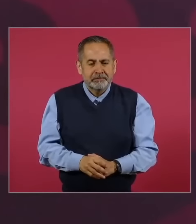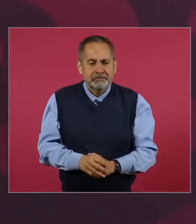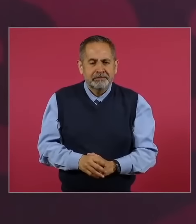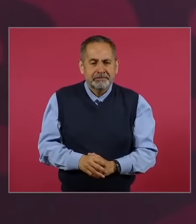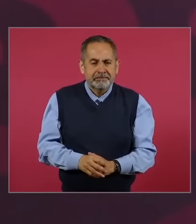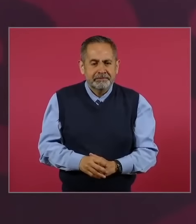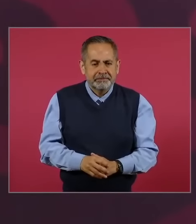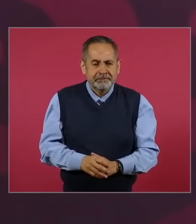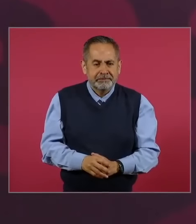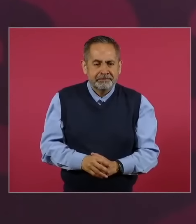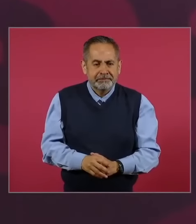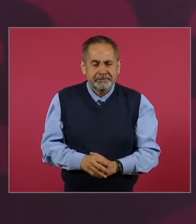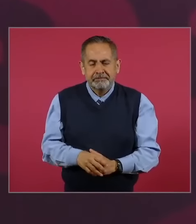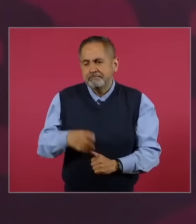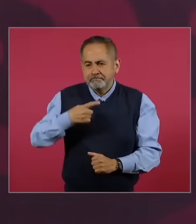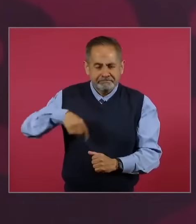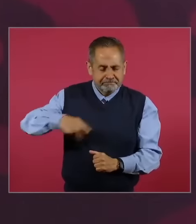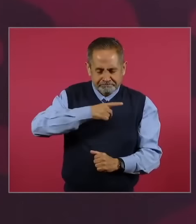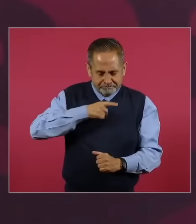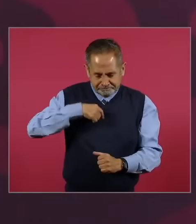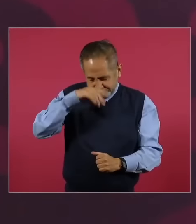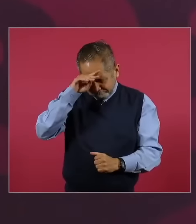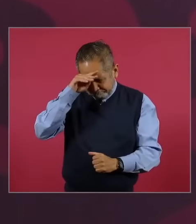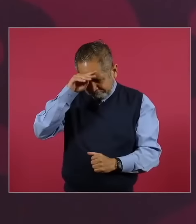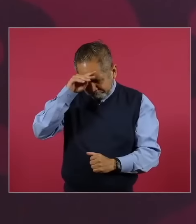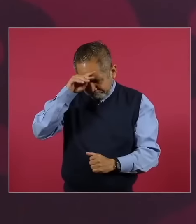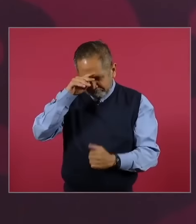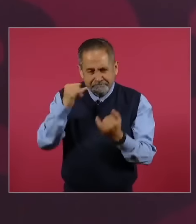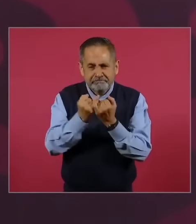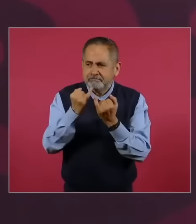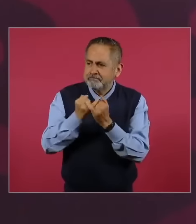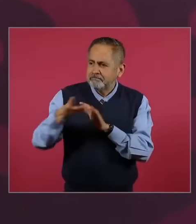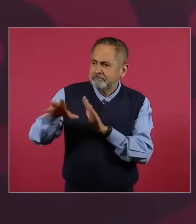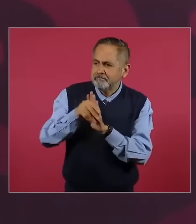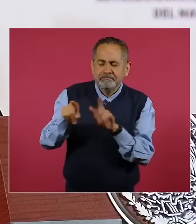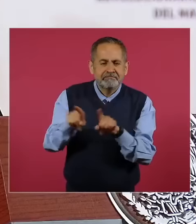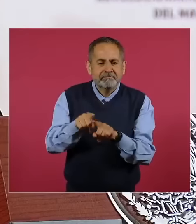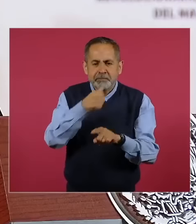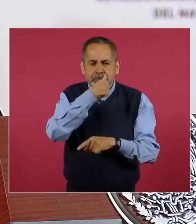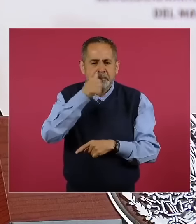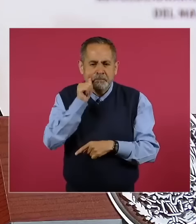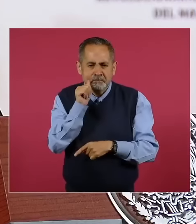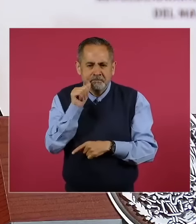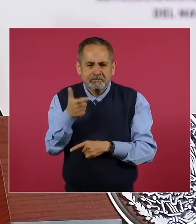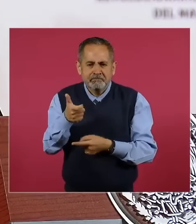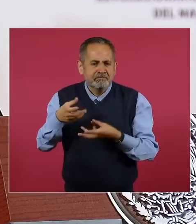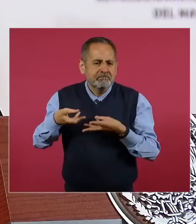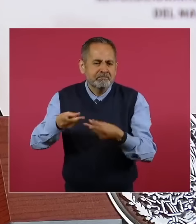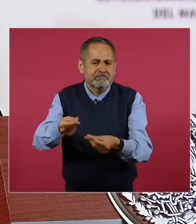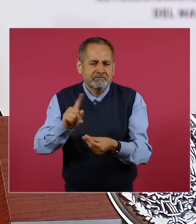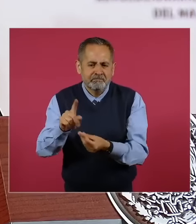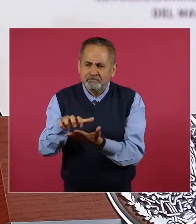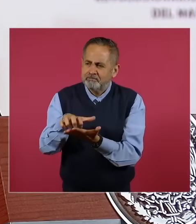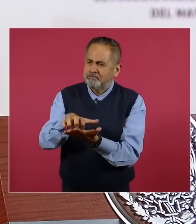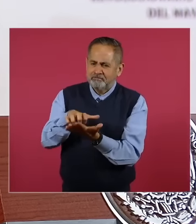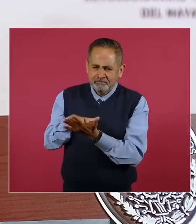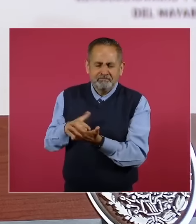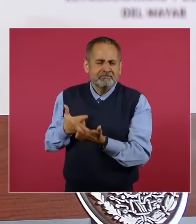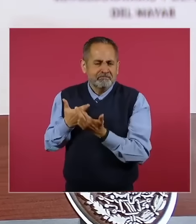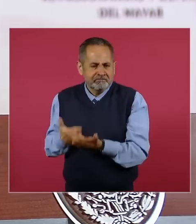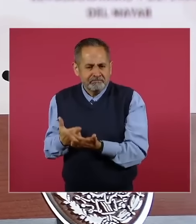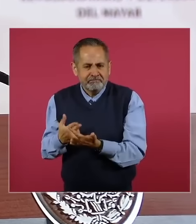hay que practicar la austeridad republicana, juarista, y también